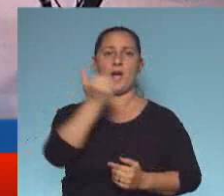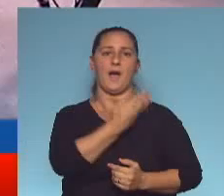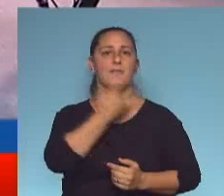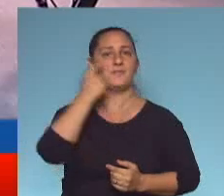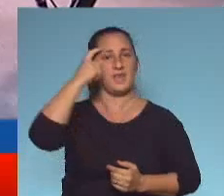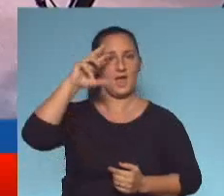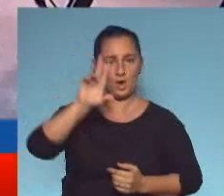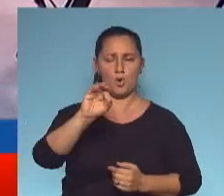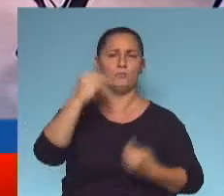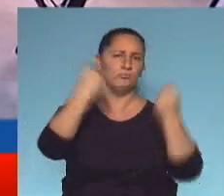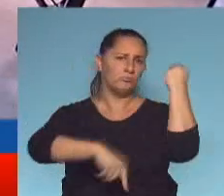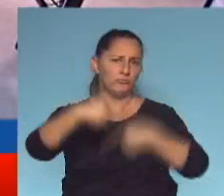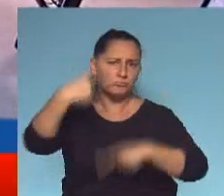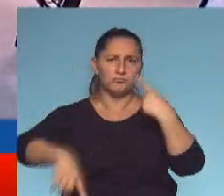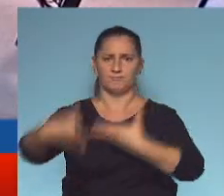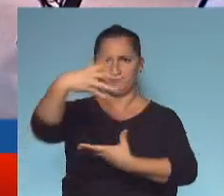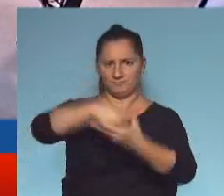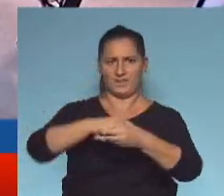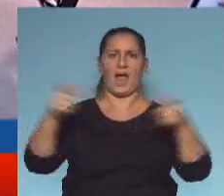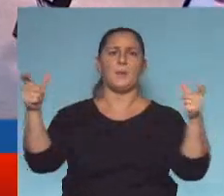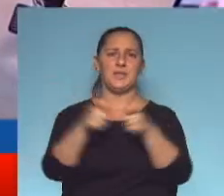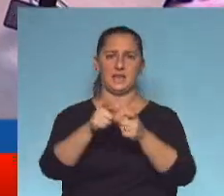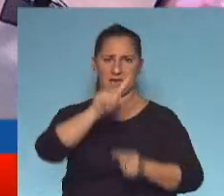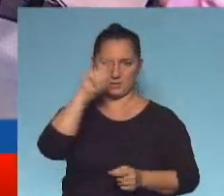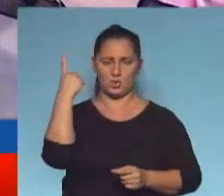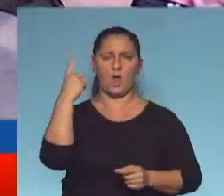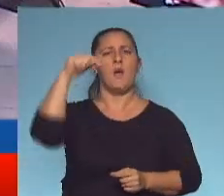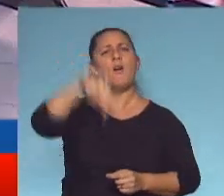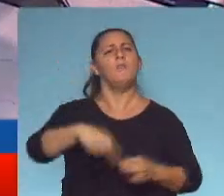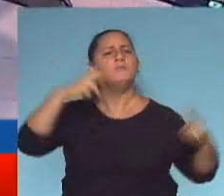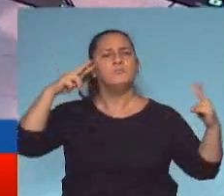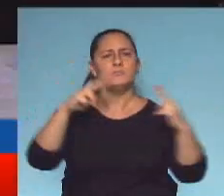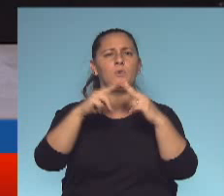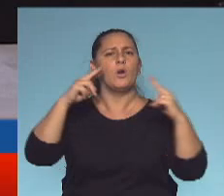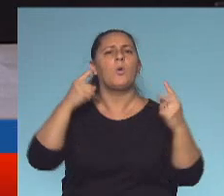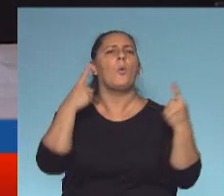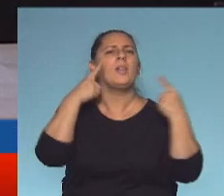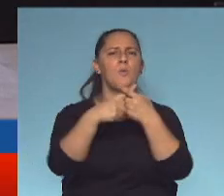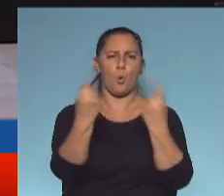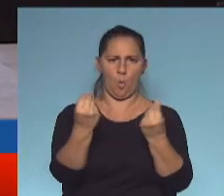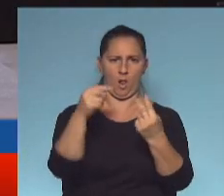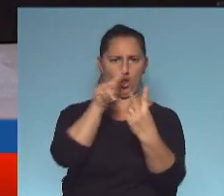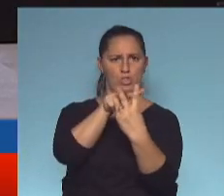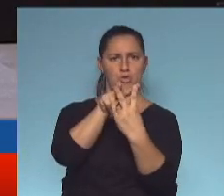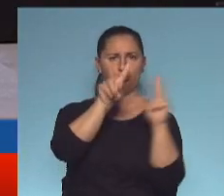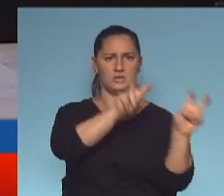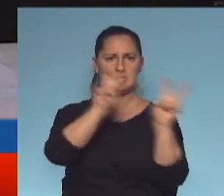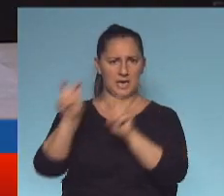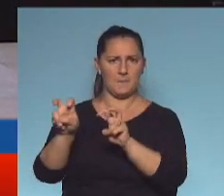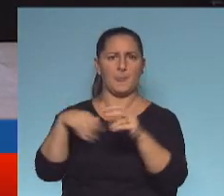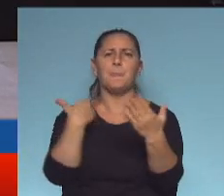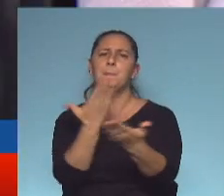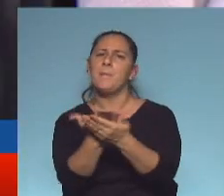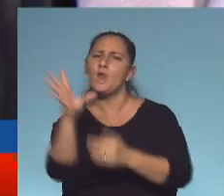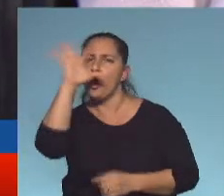varios integrantes del Gabinete Nacional. El objetivo de este encuentro tiene que ver con ahondar sobre dos temas y pedir